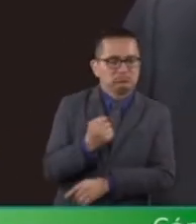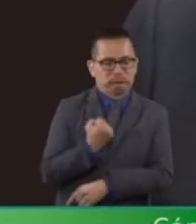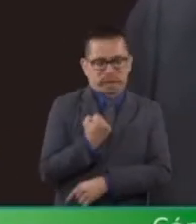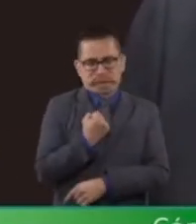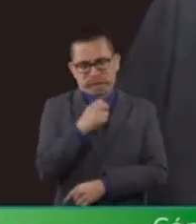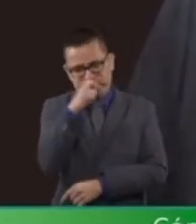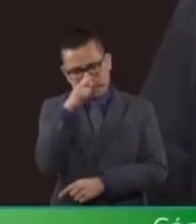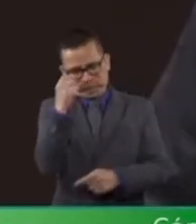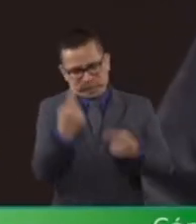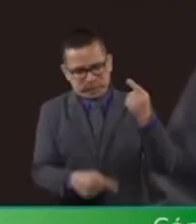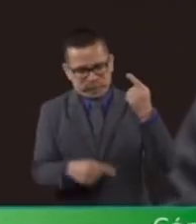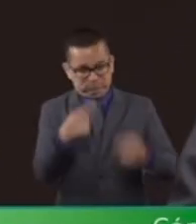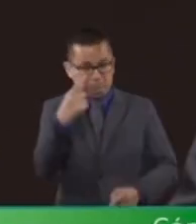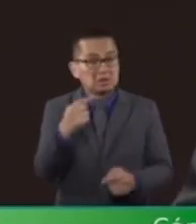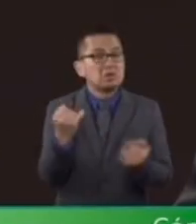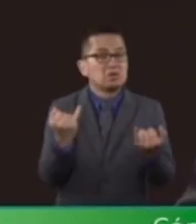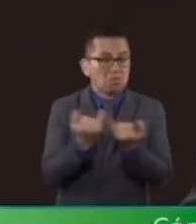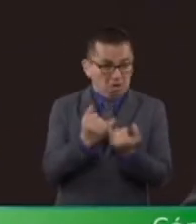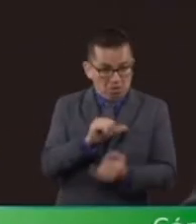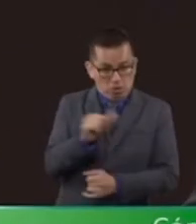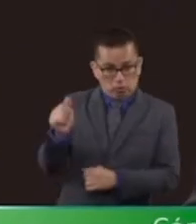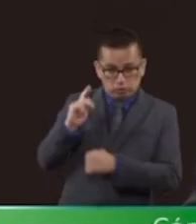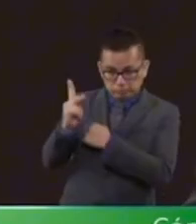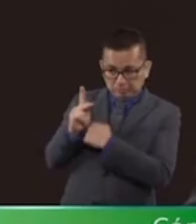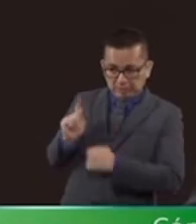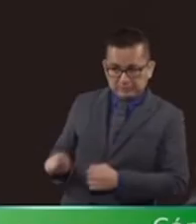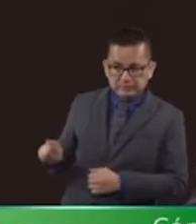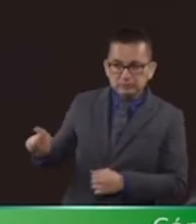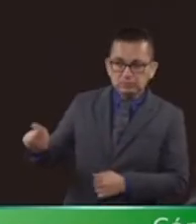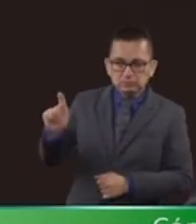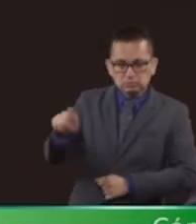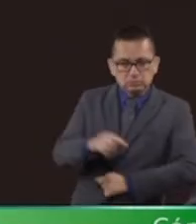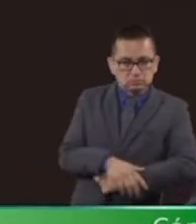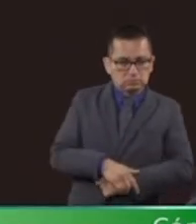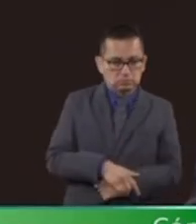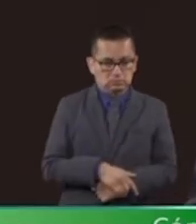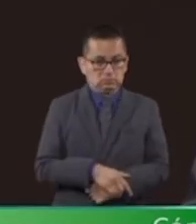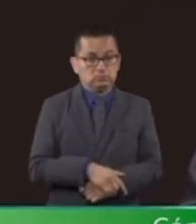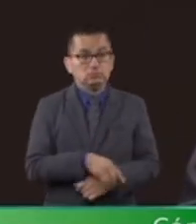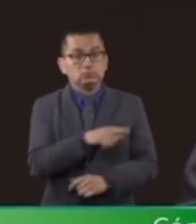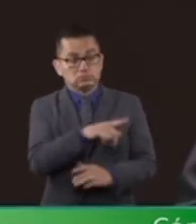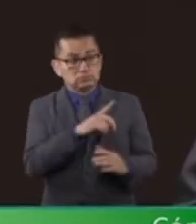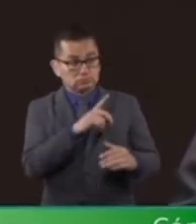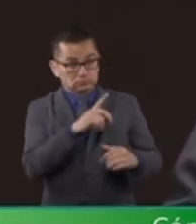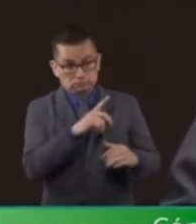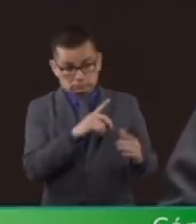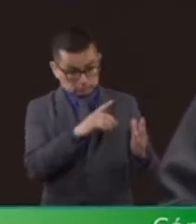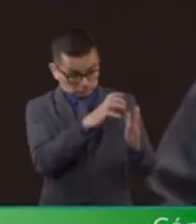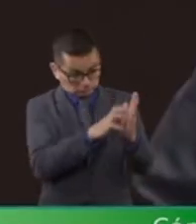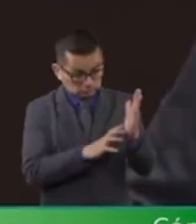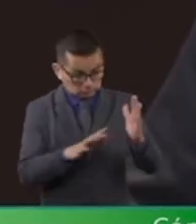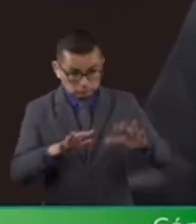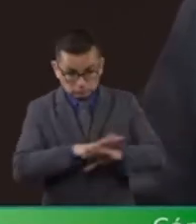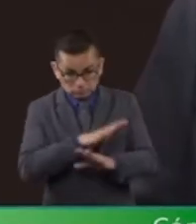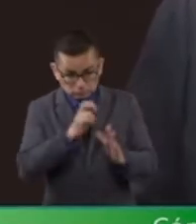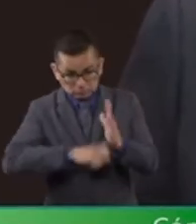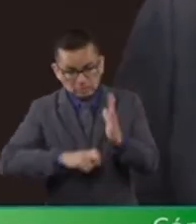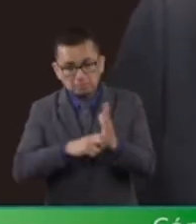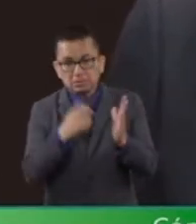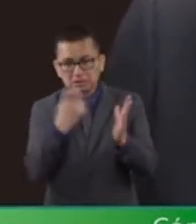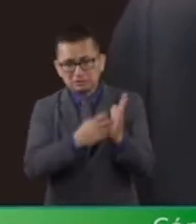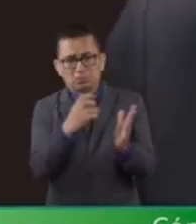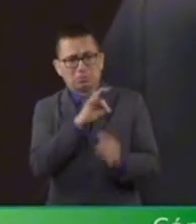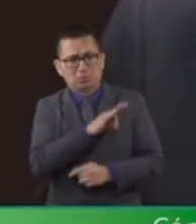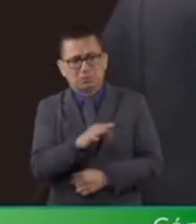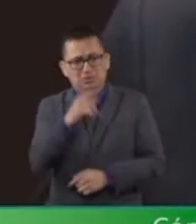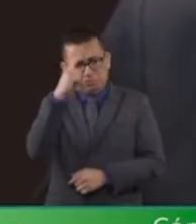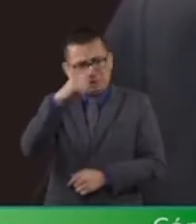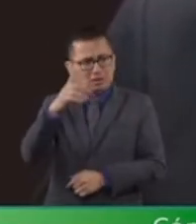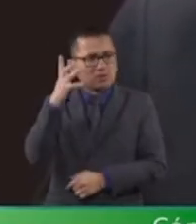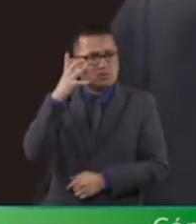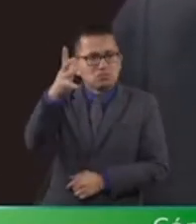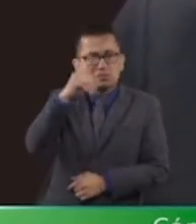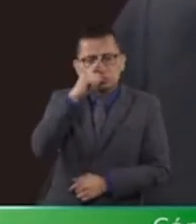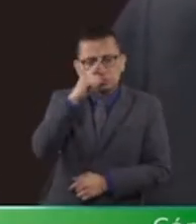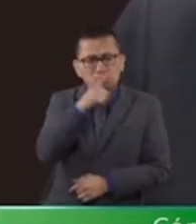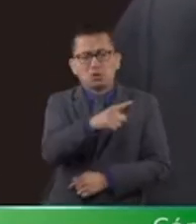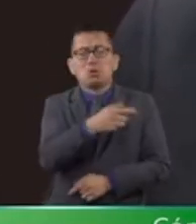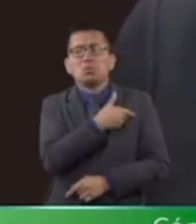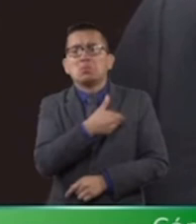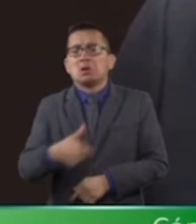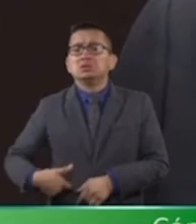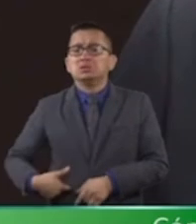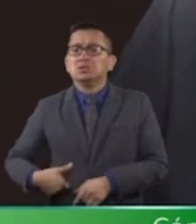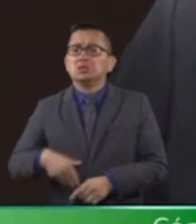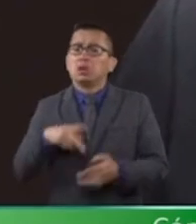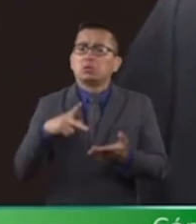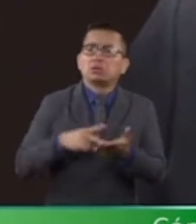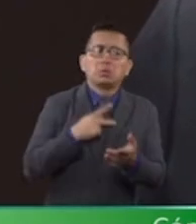Si se aprueba esta reforma, las reformas constitucionales podrían incluso permitir la reelección presidencial o establecer